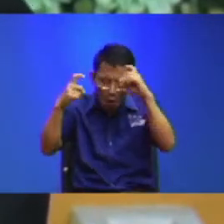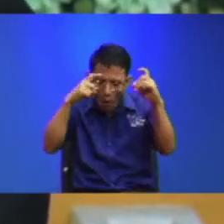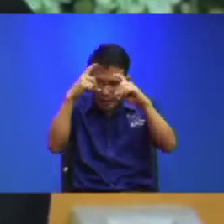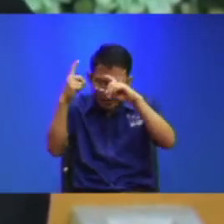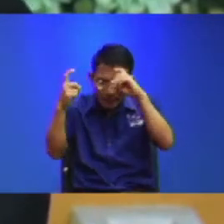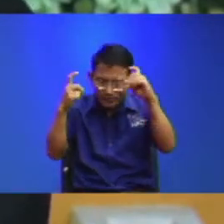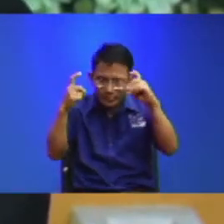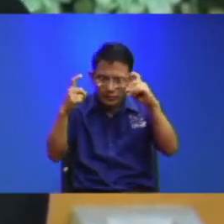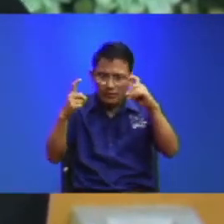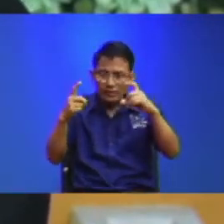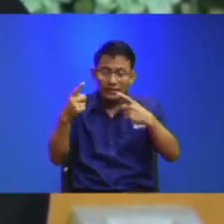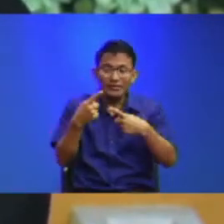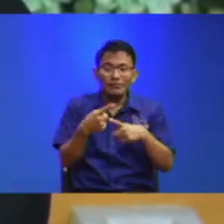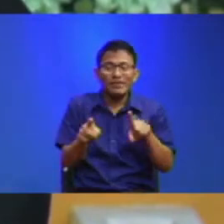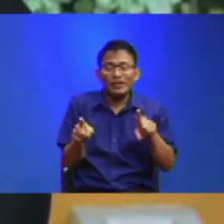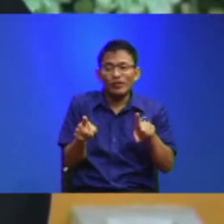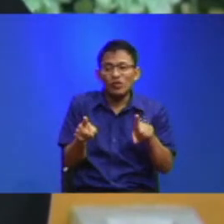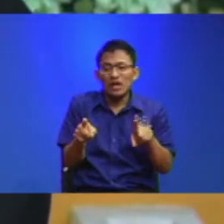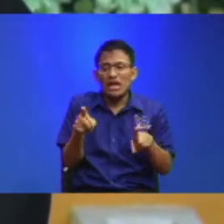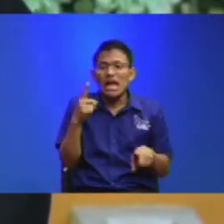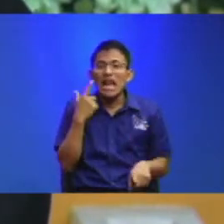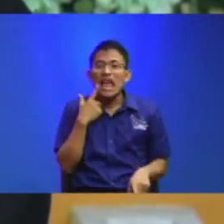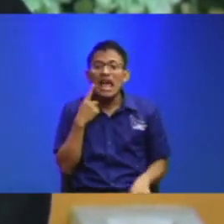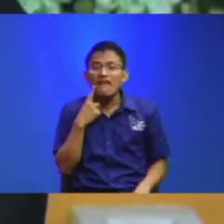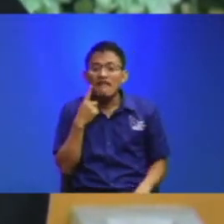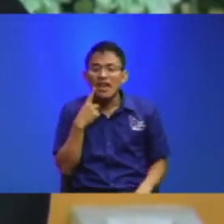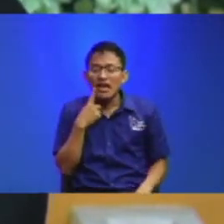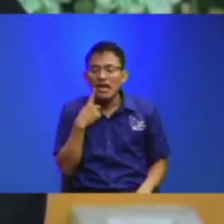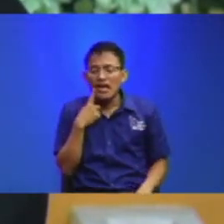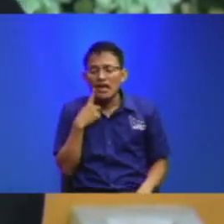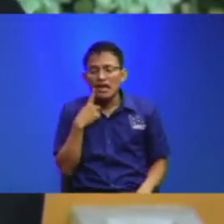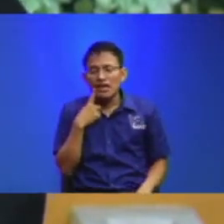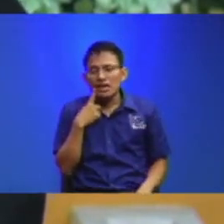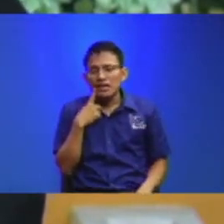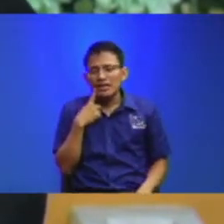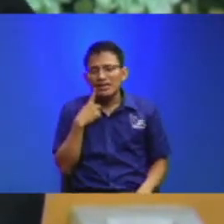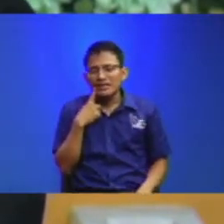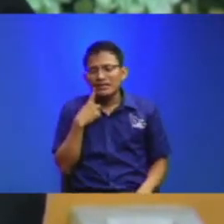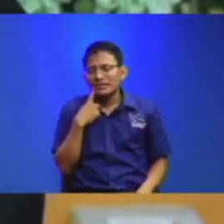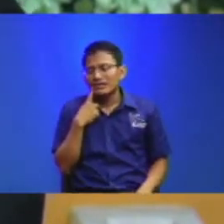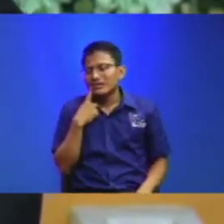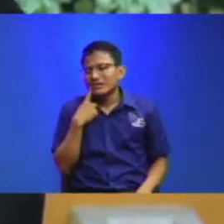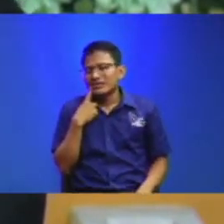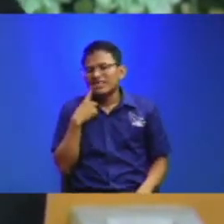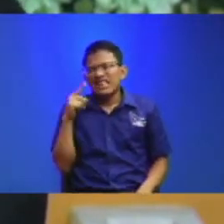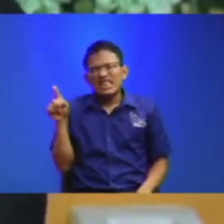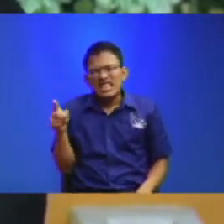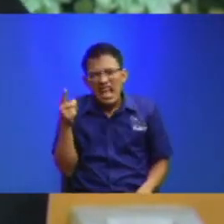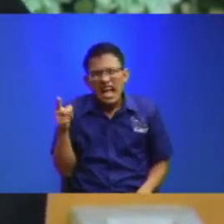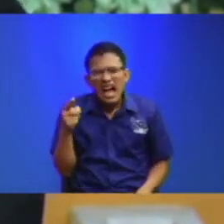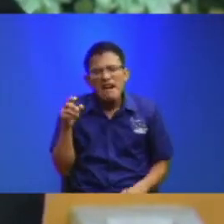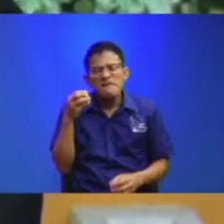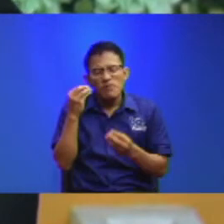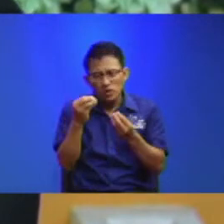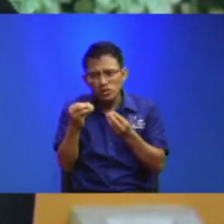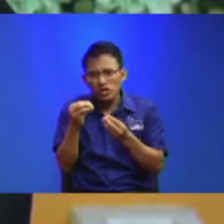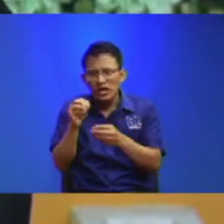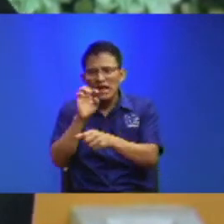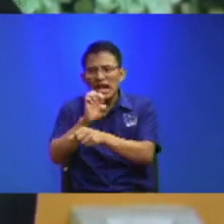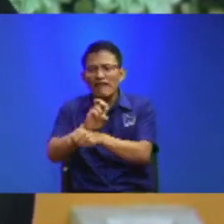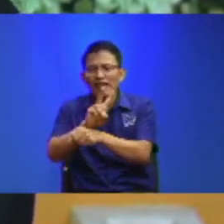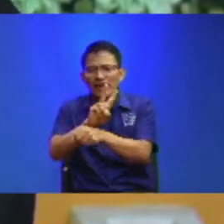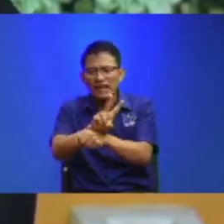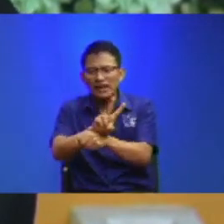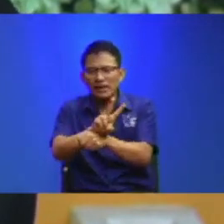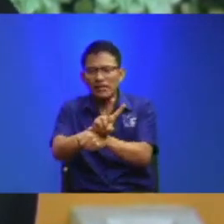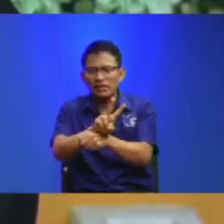es un adversario del evangelio. Y te empieza a fastidiar, a fastidiar. Yo creo que tú debes saber que el que te dio el trabajo no es